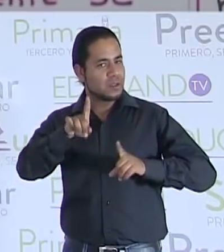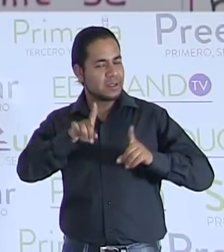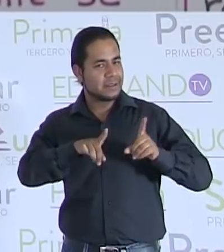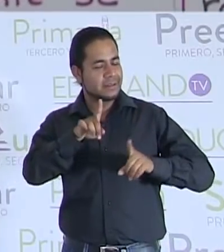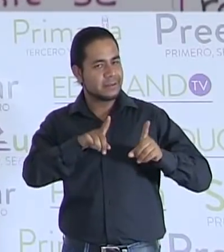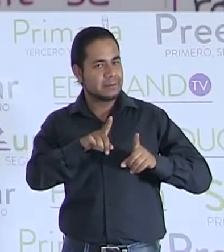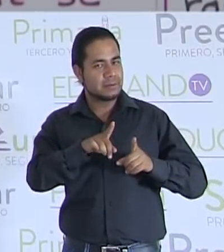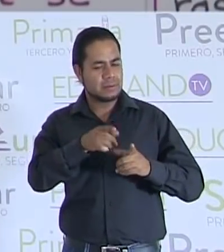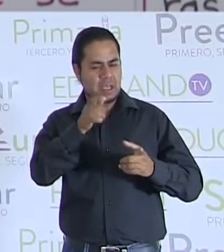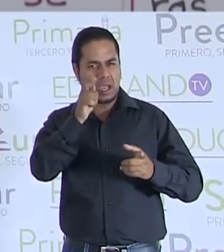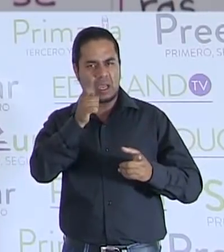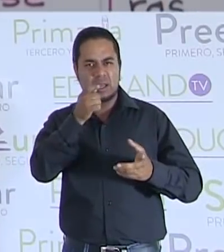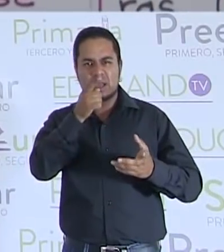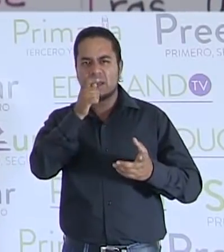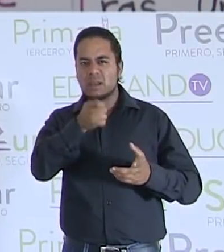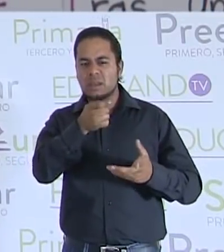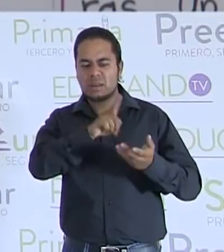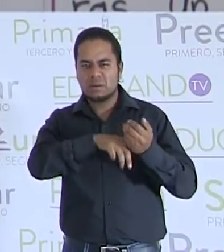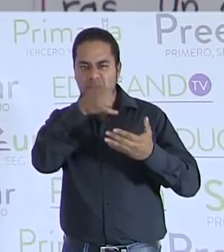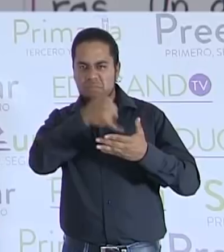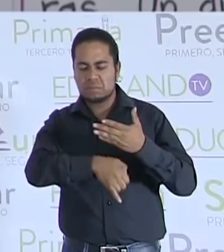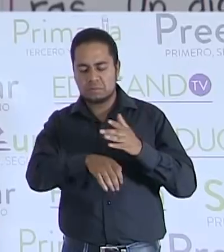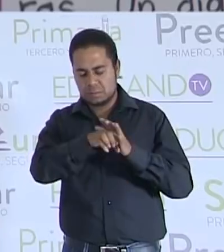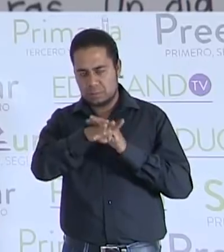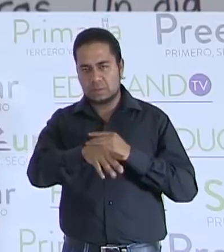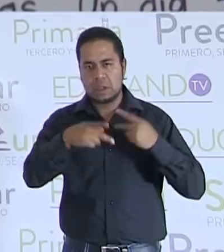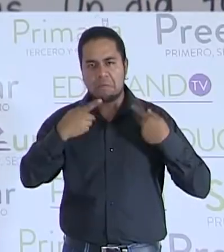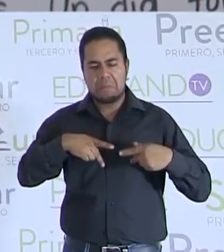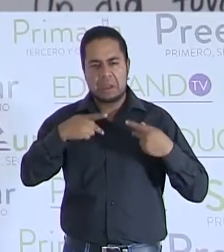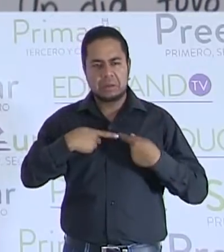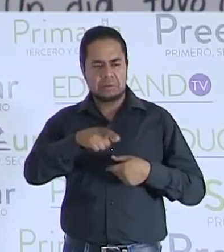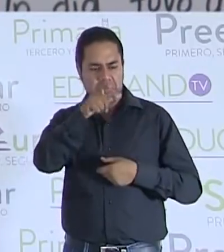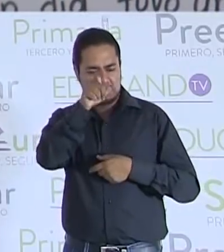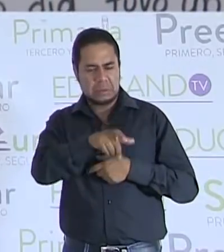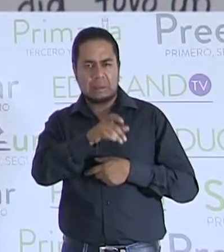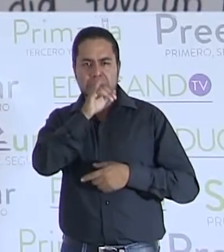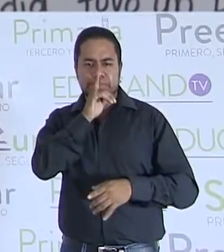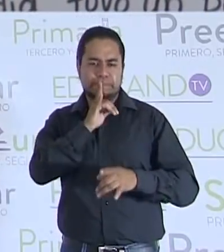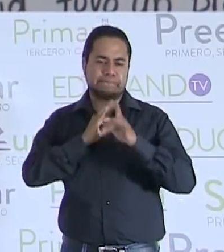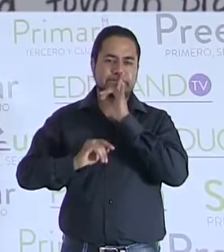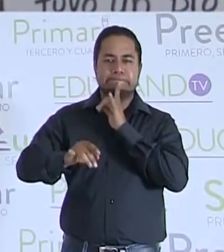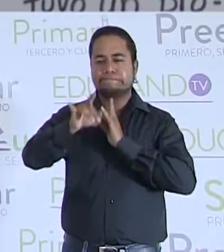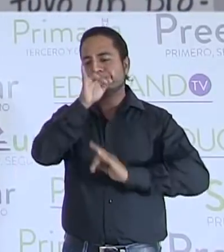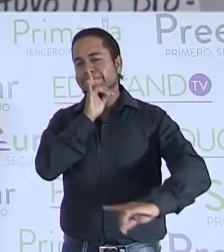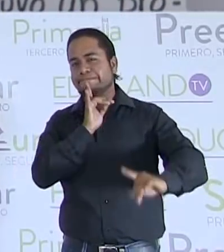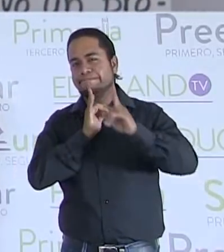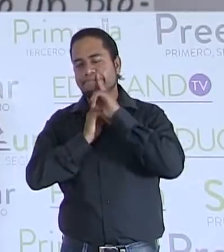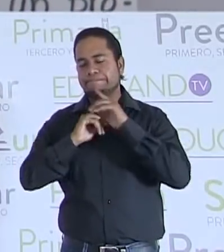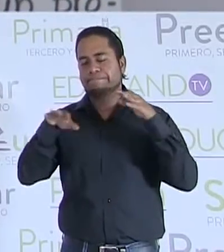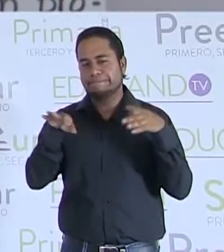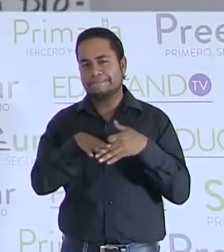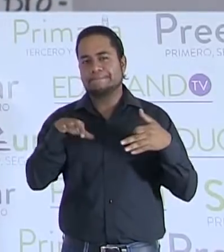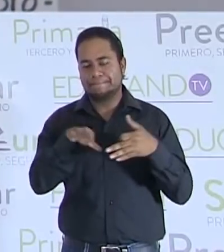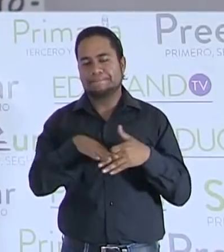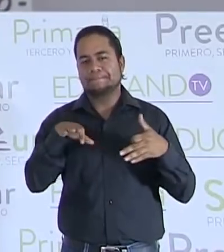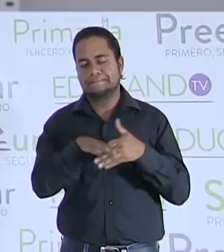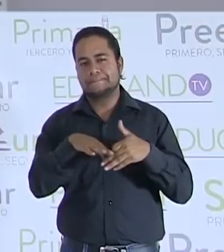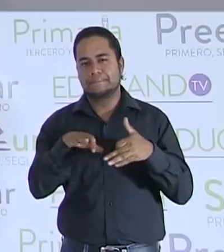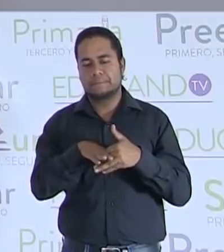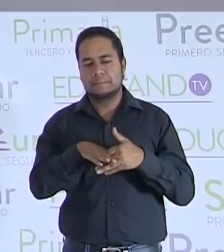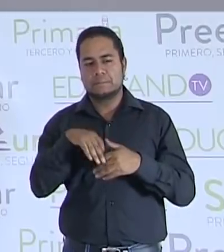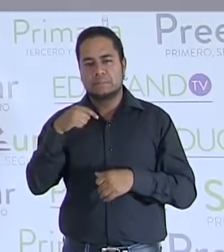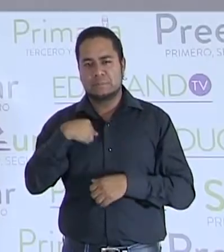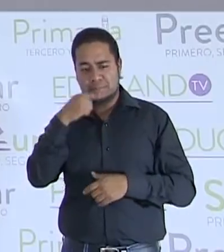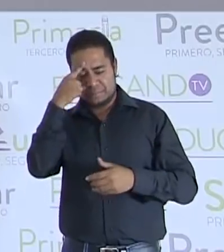significado implícito es que cuando una persona miente regularmente, difícilmente se cree en